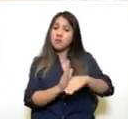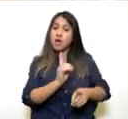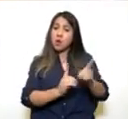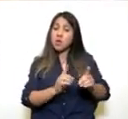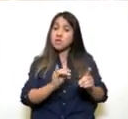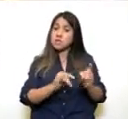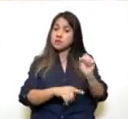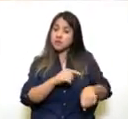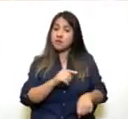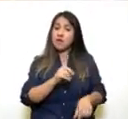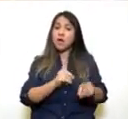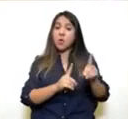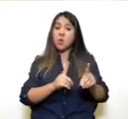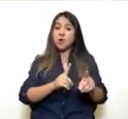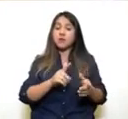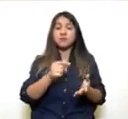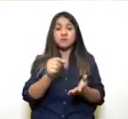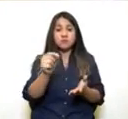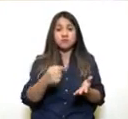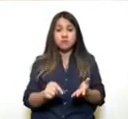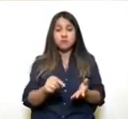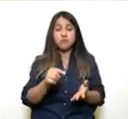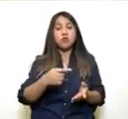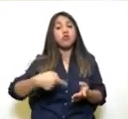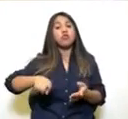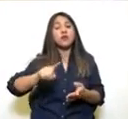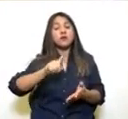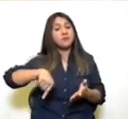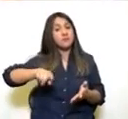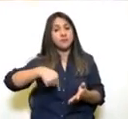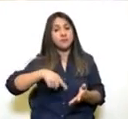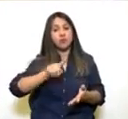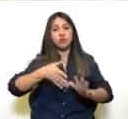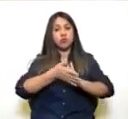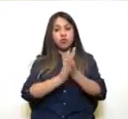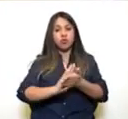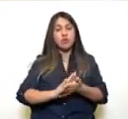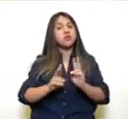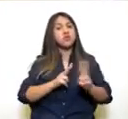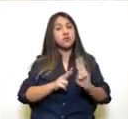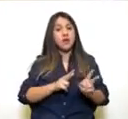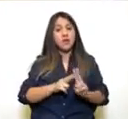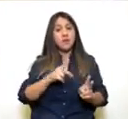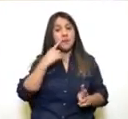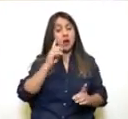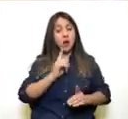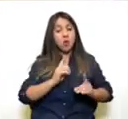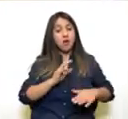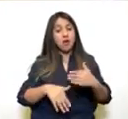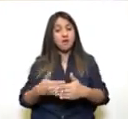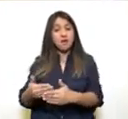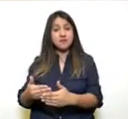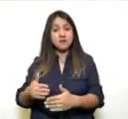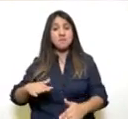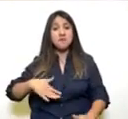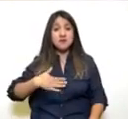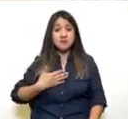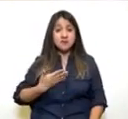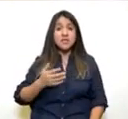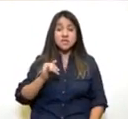ya algunas que están en avance no todas hoy días solucionadas pero me sentí en ese minuto